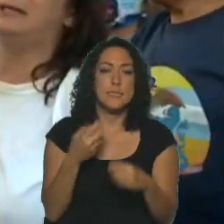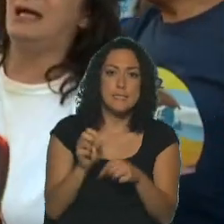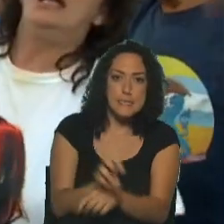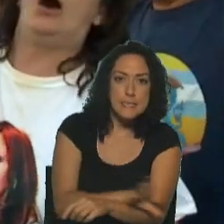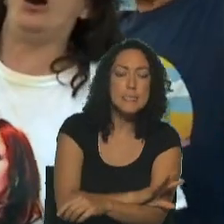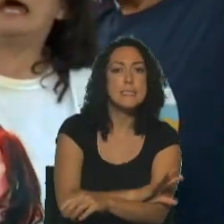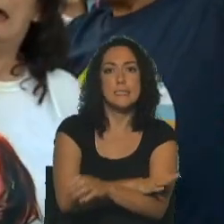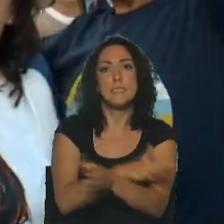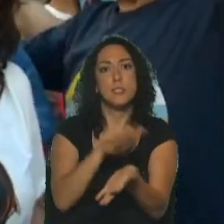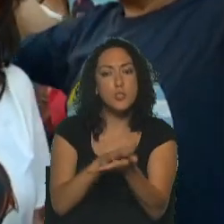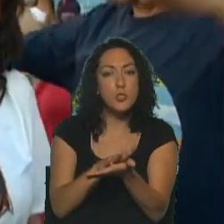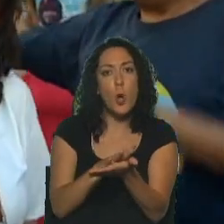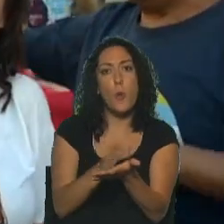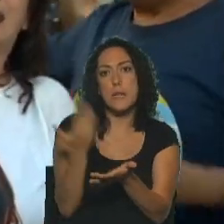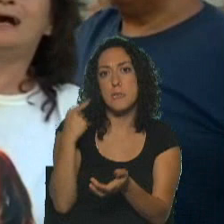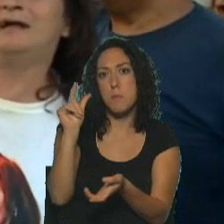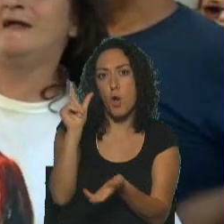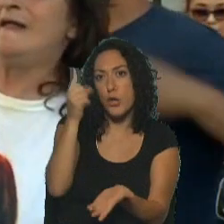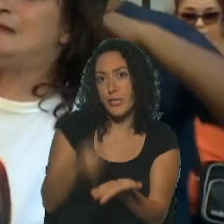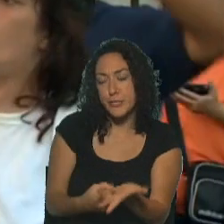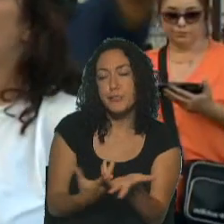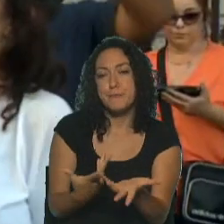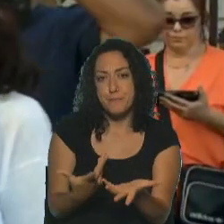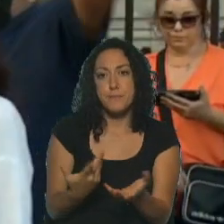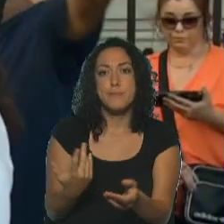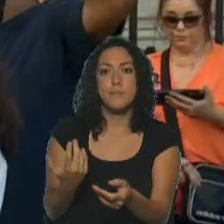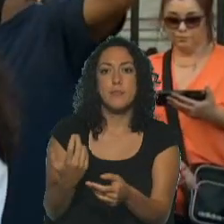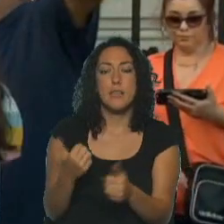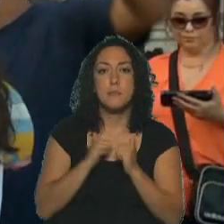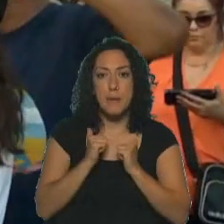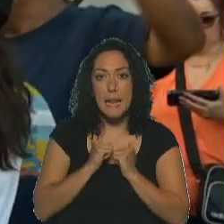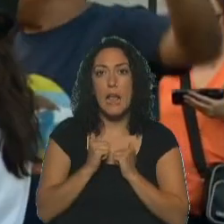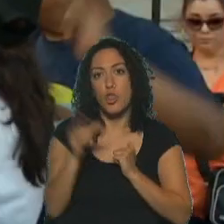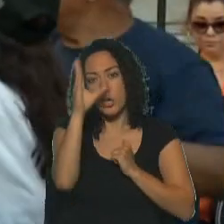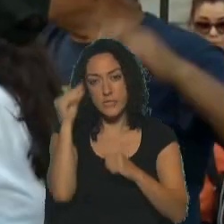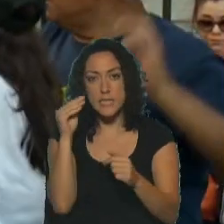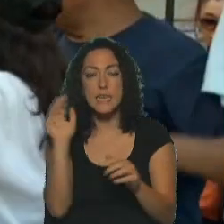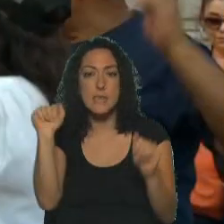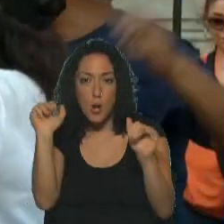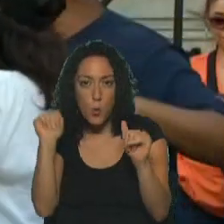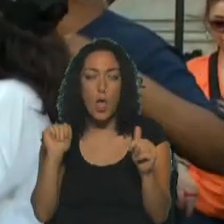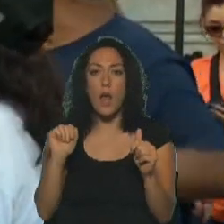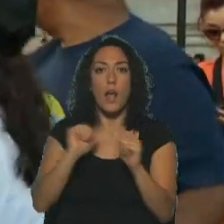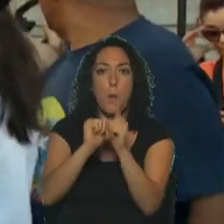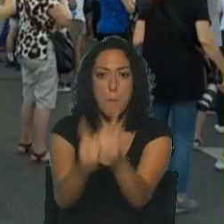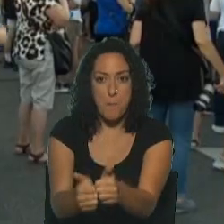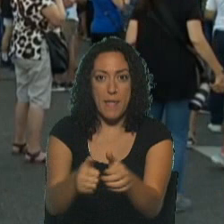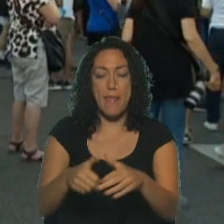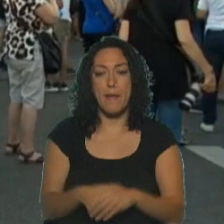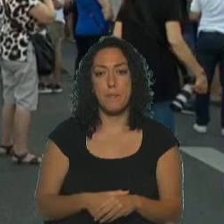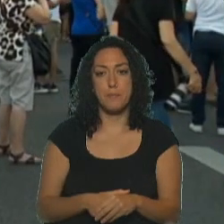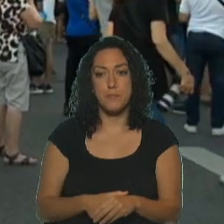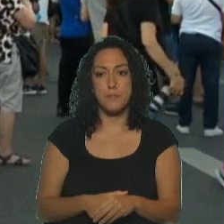sucedió en estas últimas horas, esperándola para saludarla, para acompañarla. Es